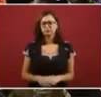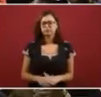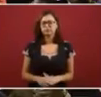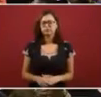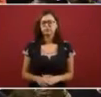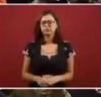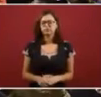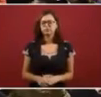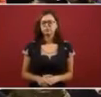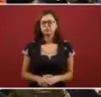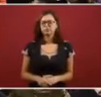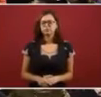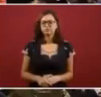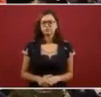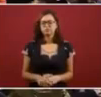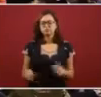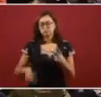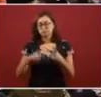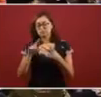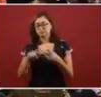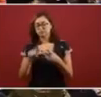esto, de lo último,